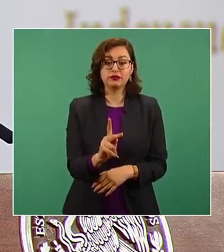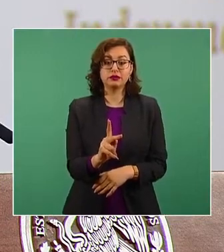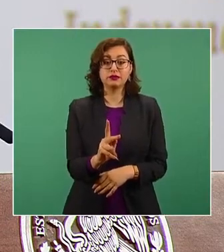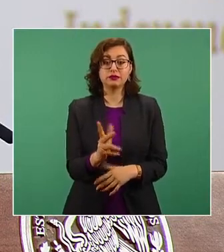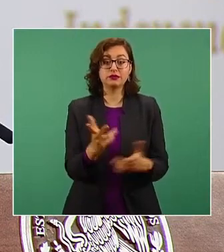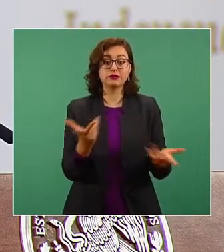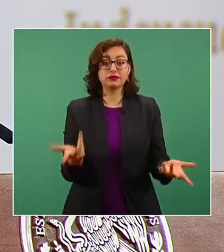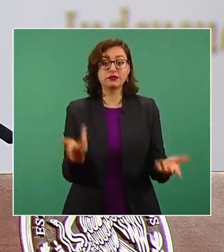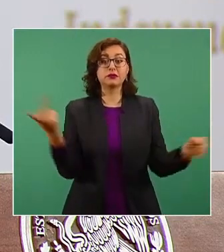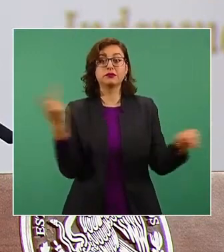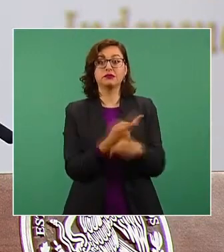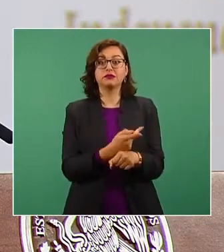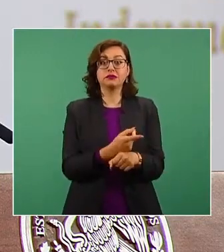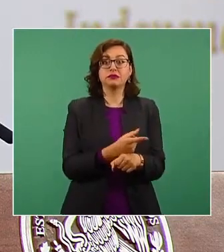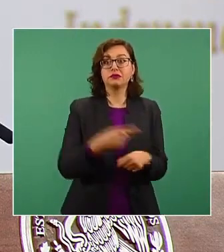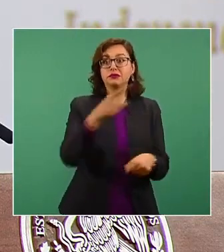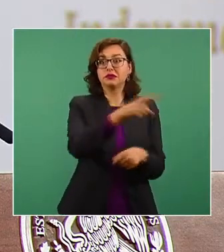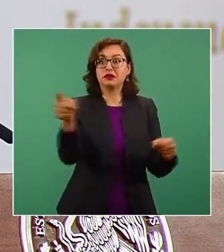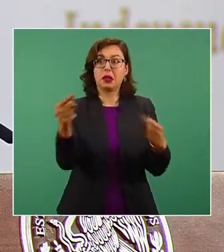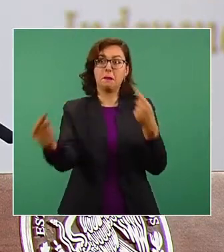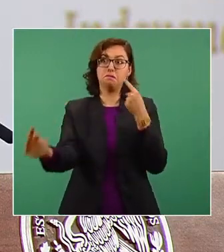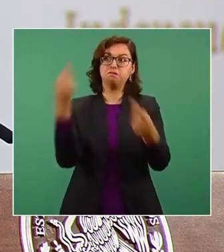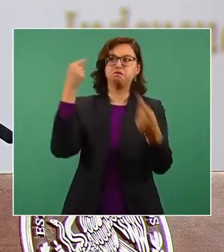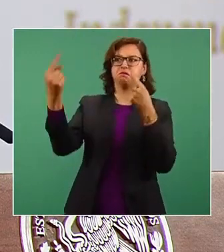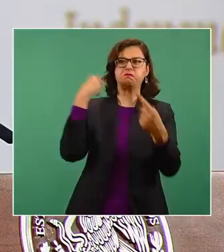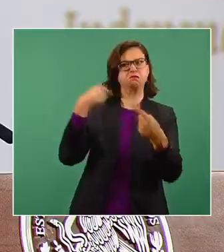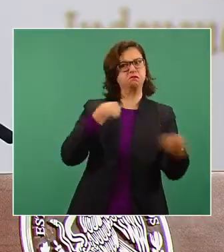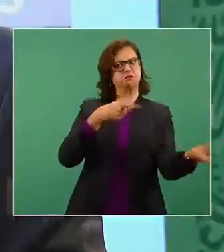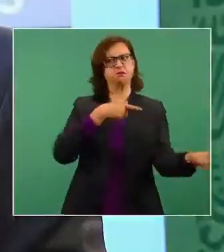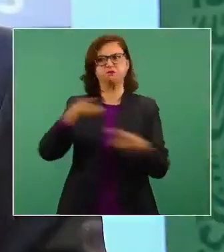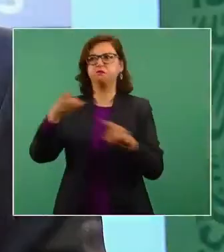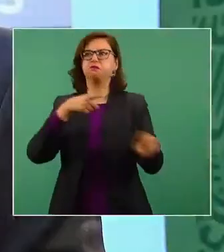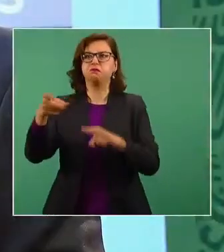hay provocadores y hay violencia,